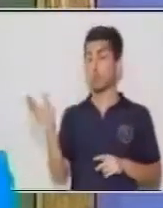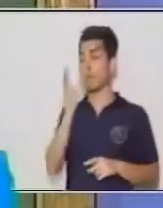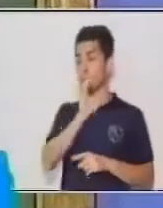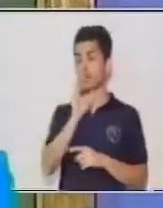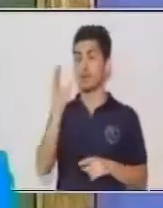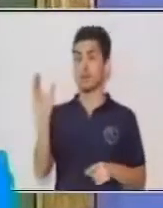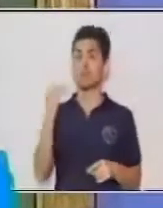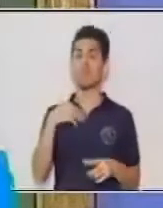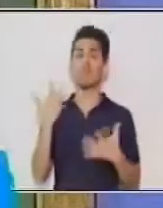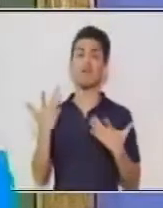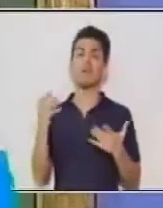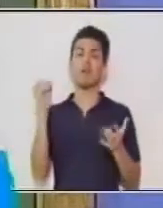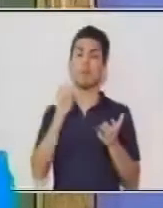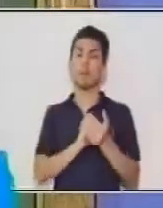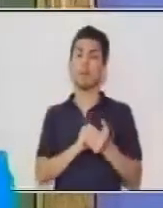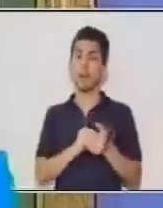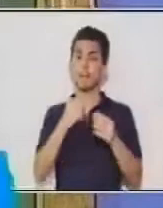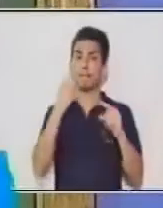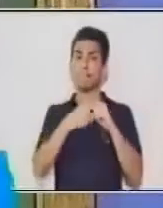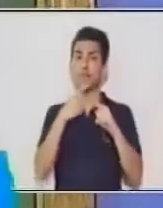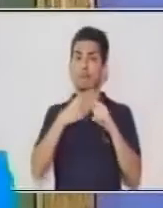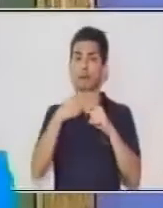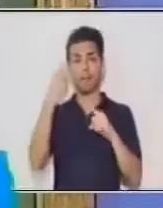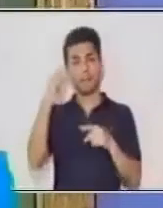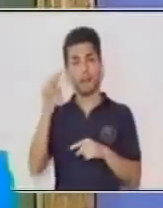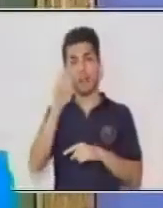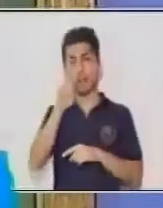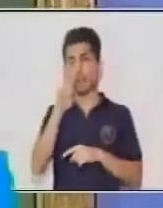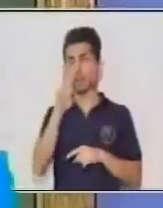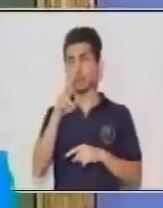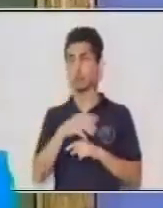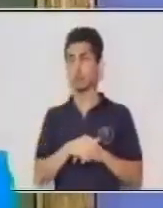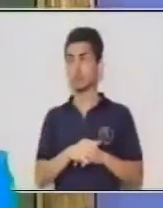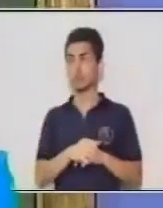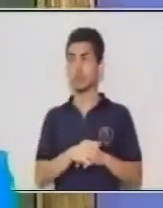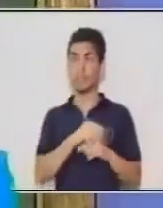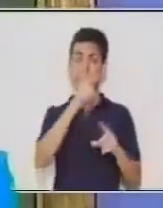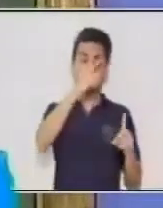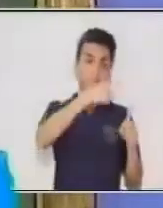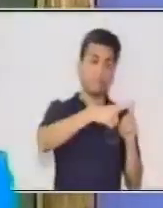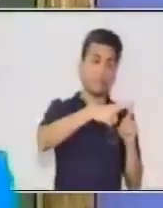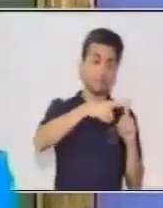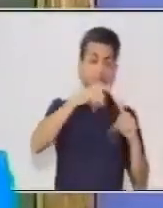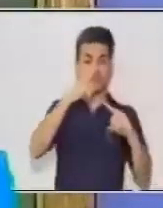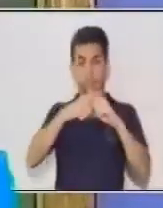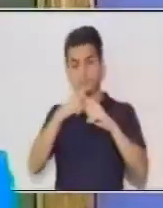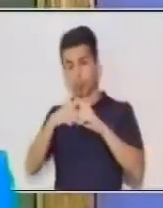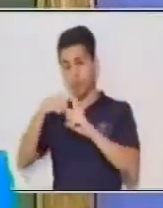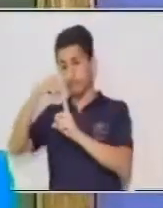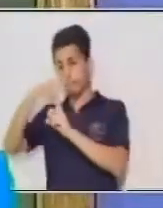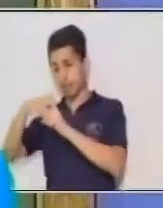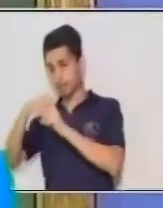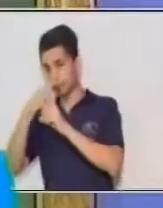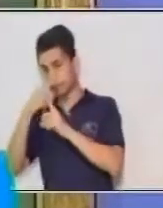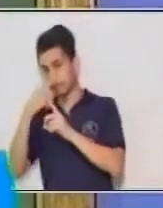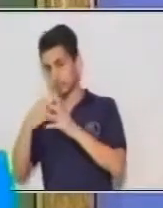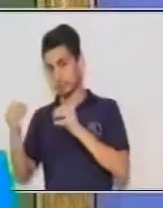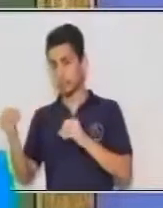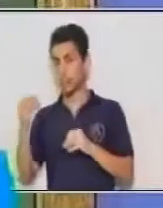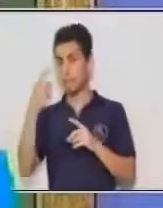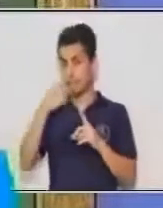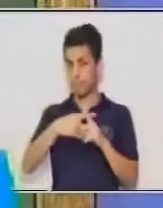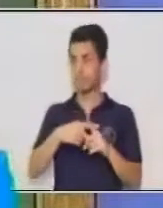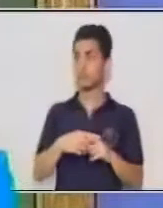vamos a colocar la multiplicación de los dos signos. Más por más me va a dar más. Ahora tengo que buscar